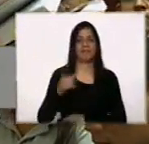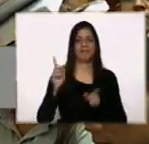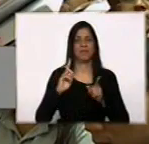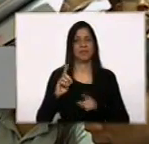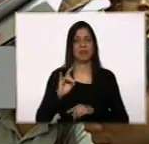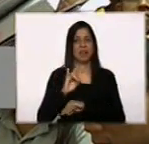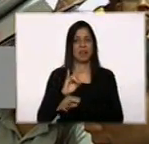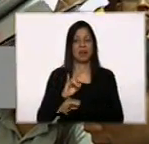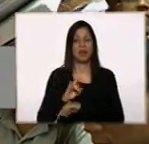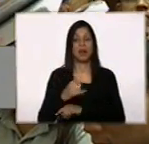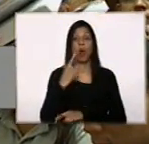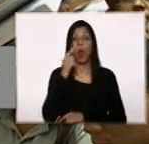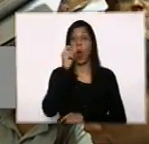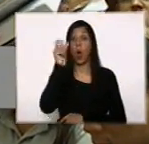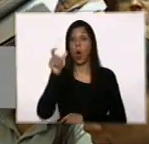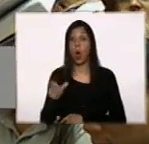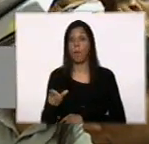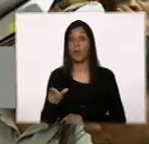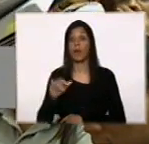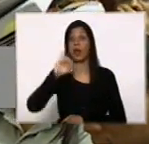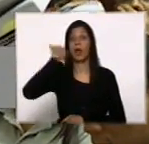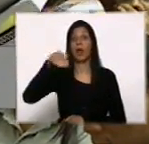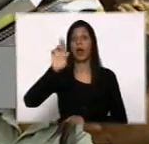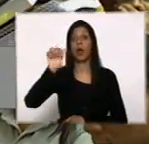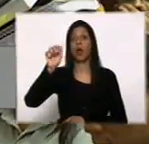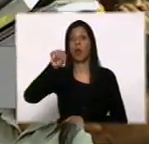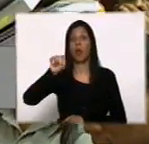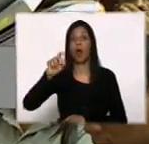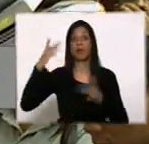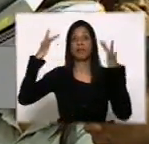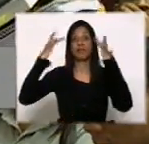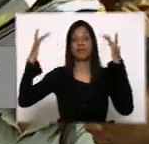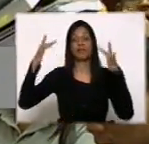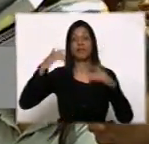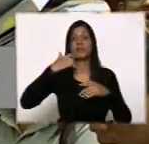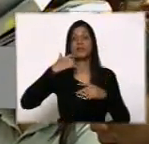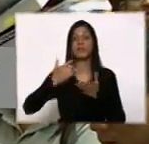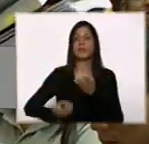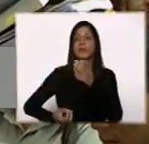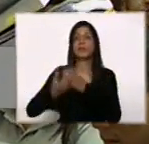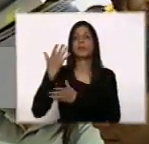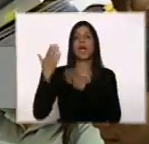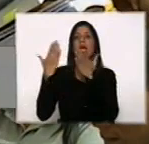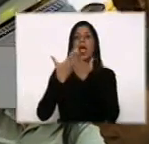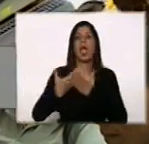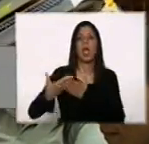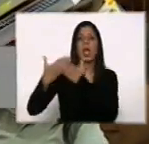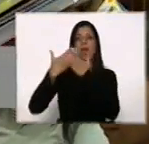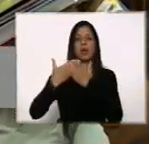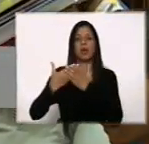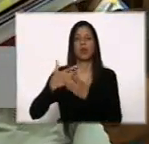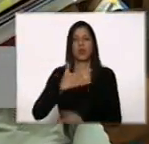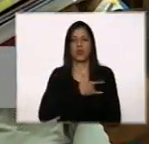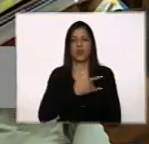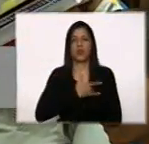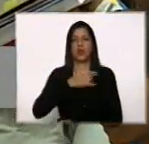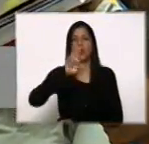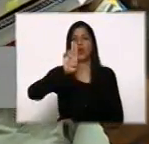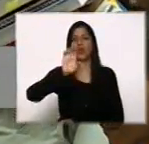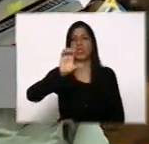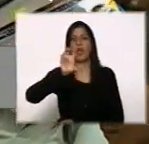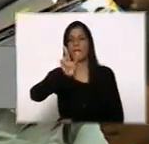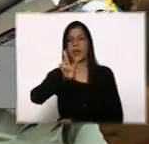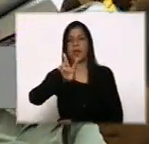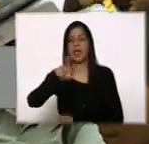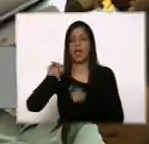citar a Juan Carlos Rey. Juan Carlos Rey es fundador de la Escuela de Estudios Políticos de la Universidad Central de Venezuela y además